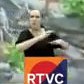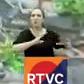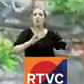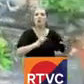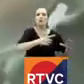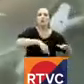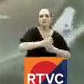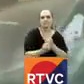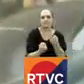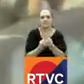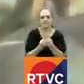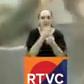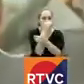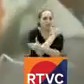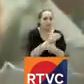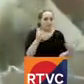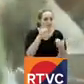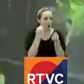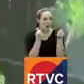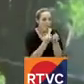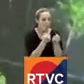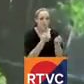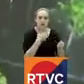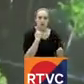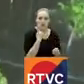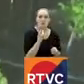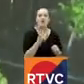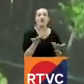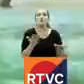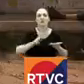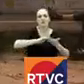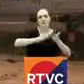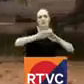y la educación está construyendo paz y convivencia en Cazuca.